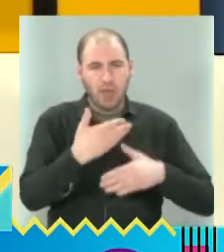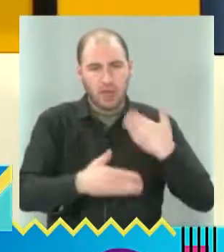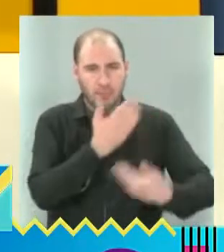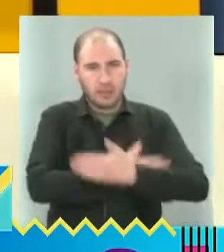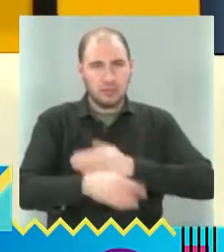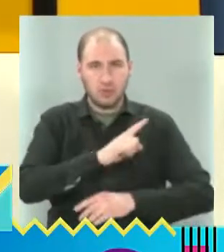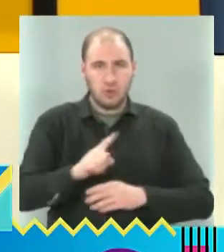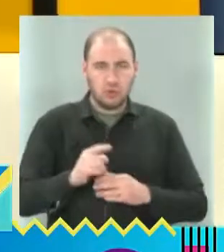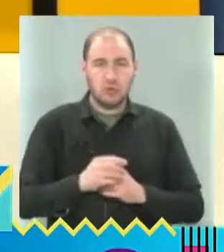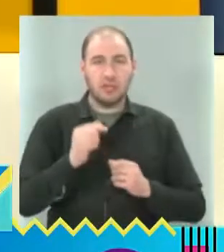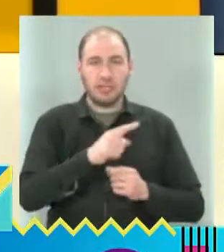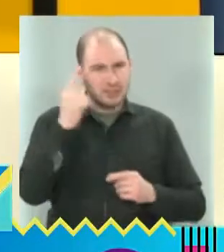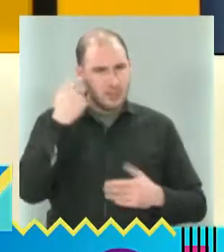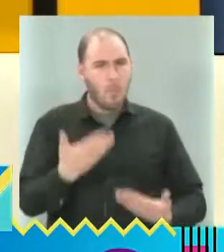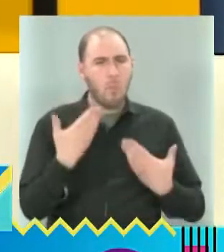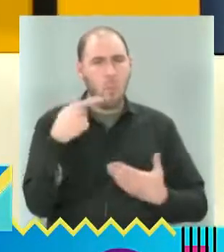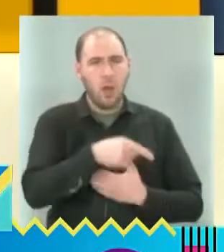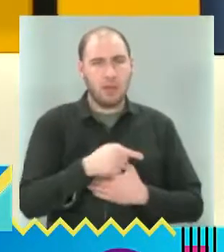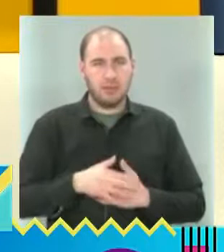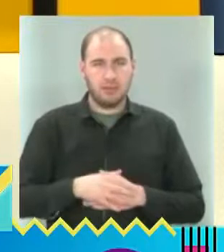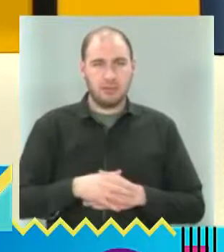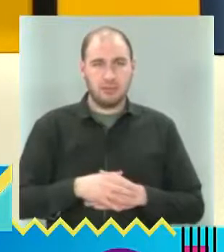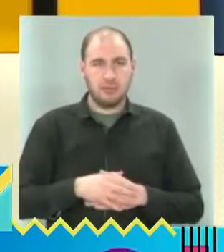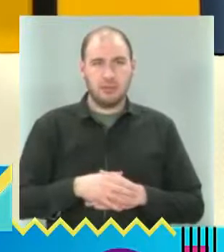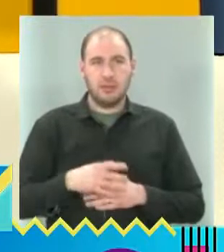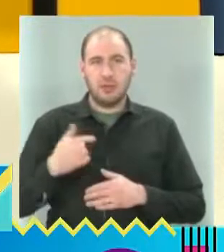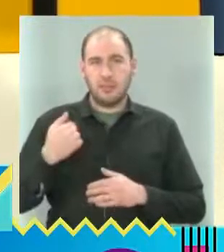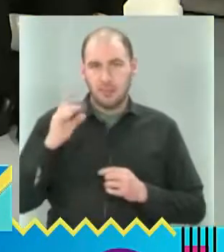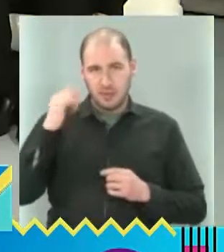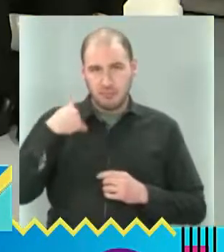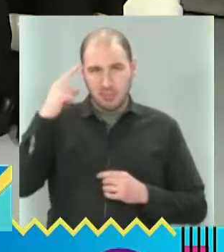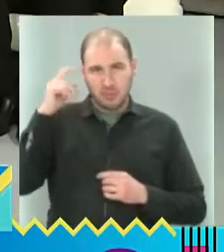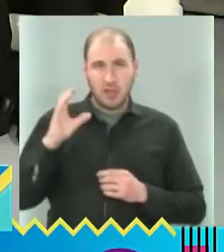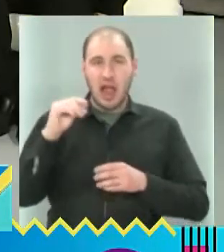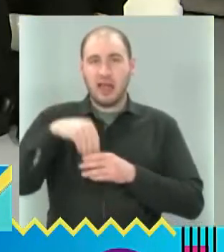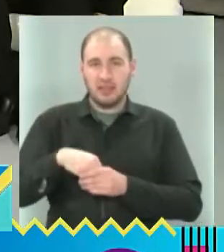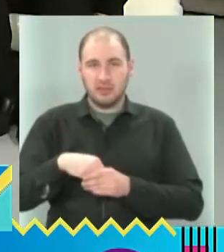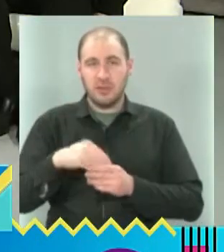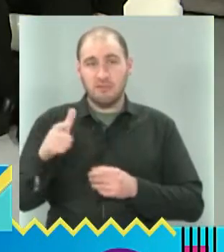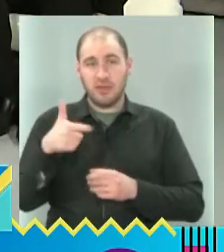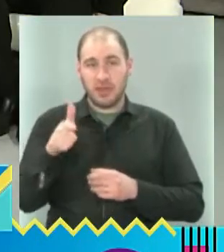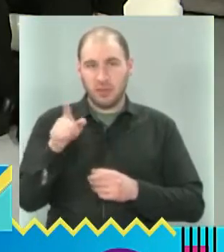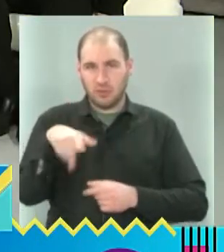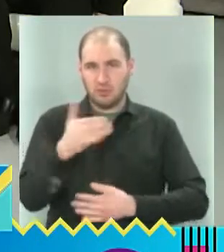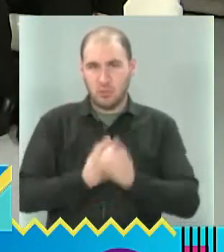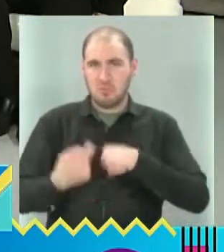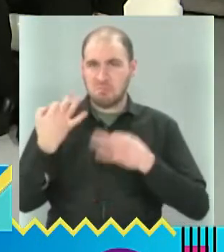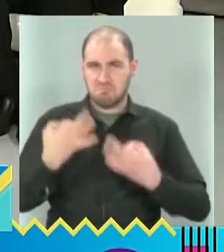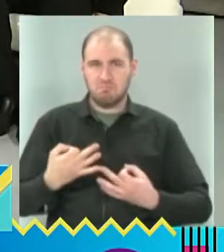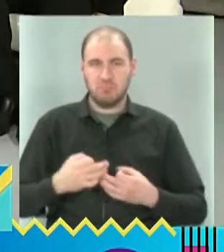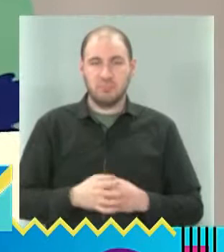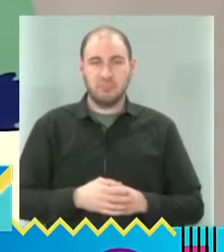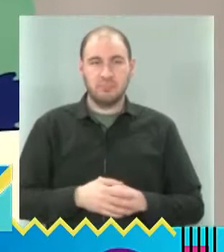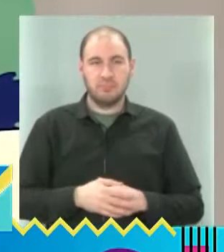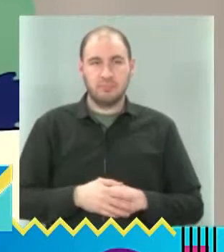discapacidad, sino por su capacidad. En estos casos. Perdón, se me ocurre dentro del clip que ustedes lo explicaban muy bien,